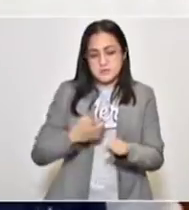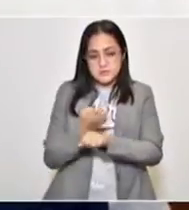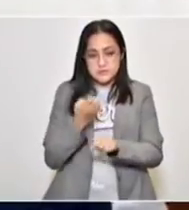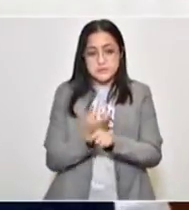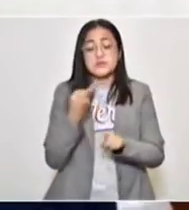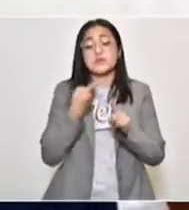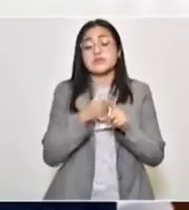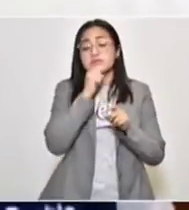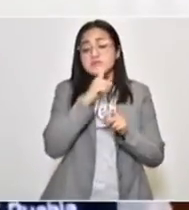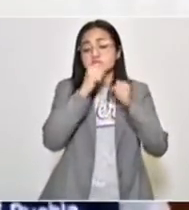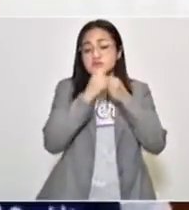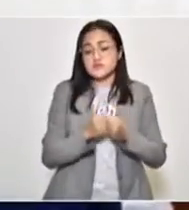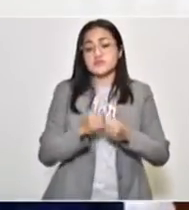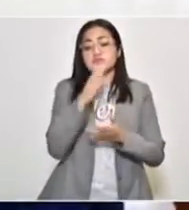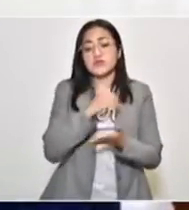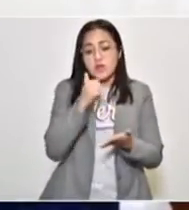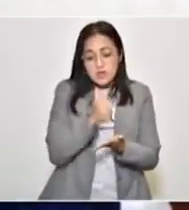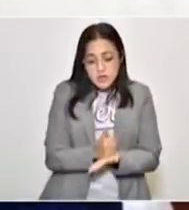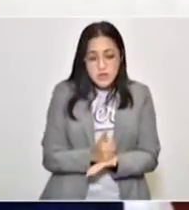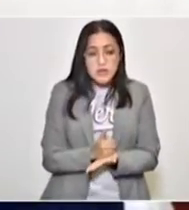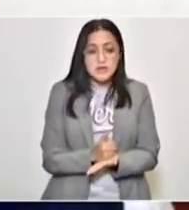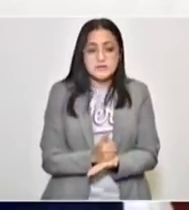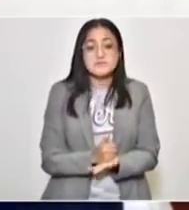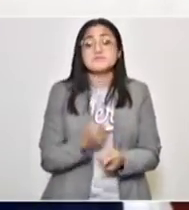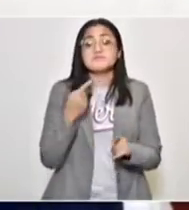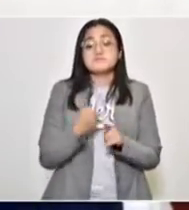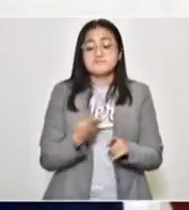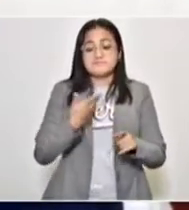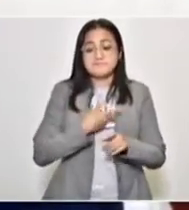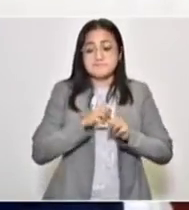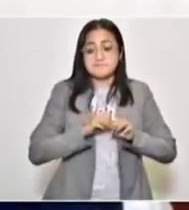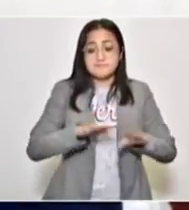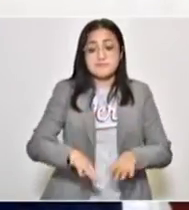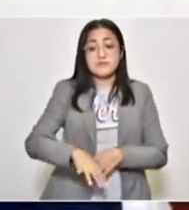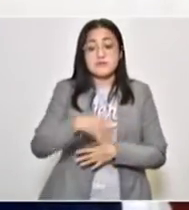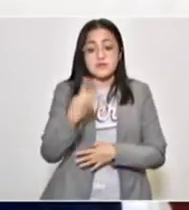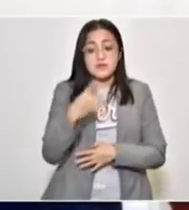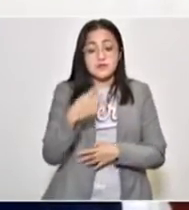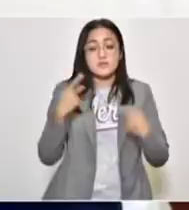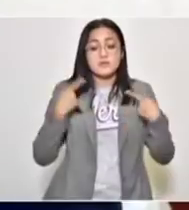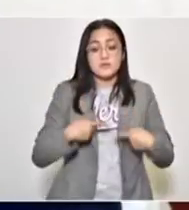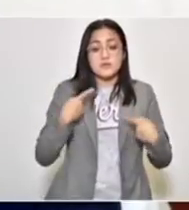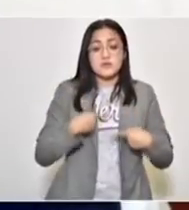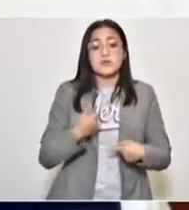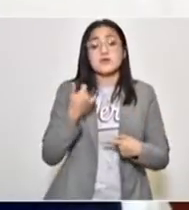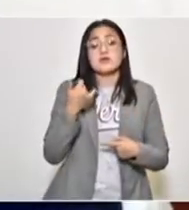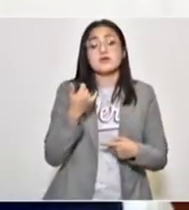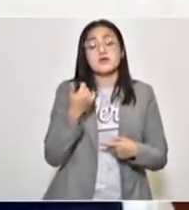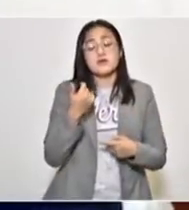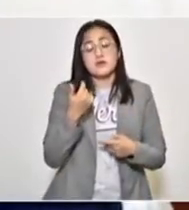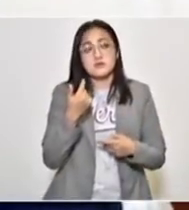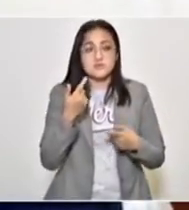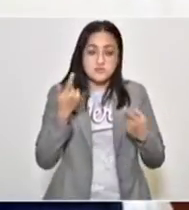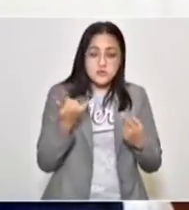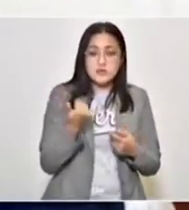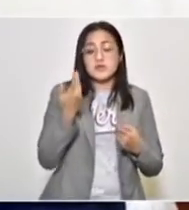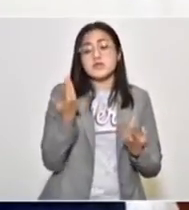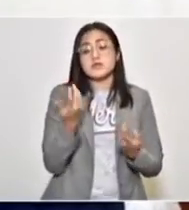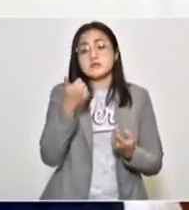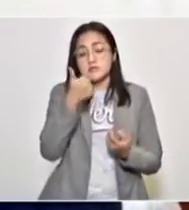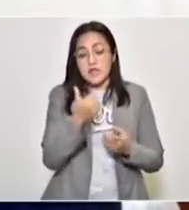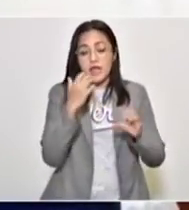de Seguridad Ciudadana, tenemos el despliegue de 14 compañeros y 6 unidades. En el ámbito